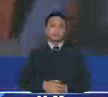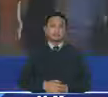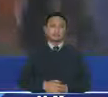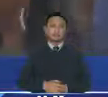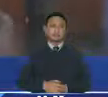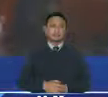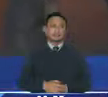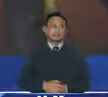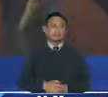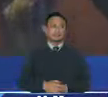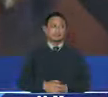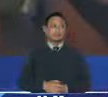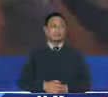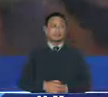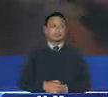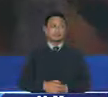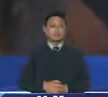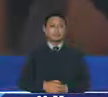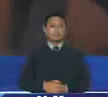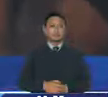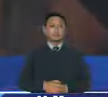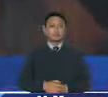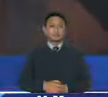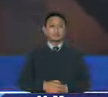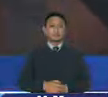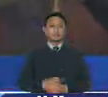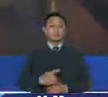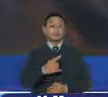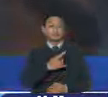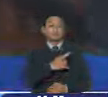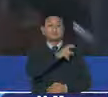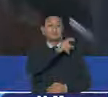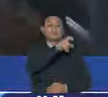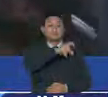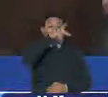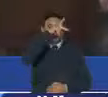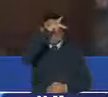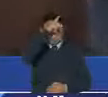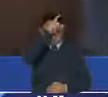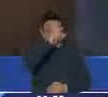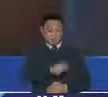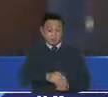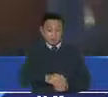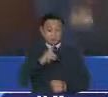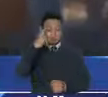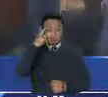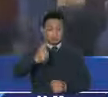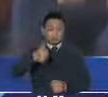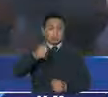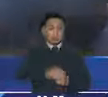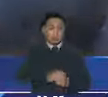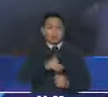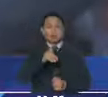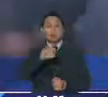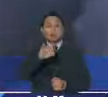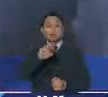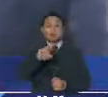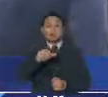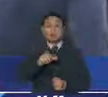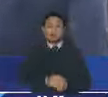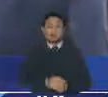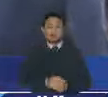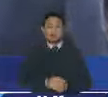La crisis social por el rechazo de gran parte de la población peruana hacia el gobierno de Dina Boluarte se acrecienta. Nuevamente el vecino